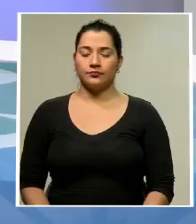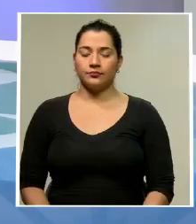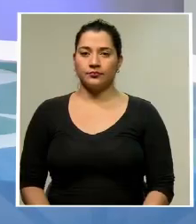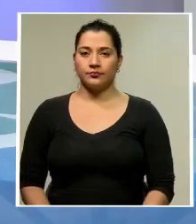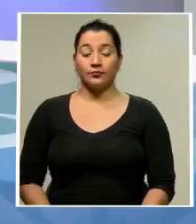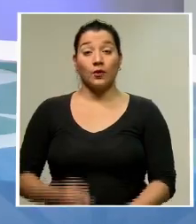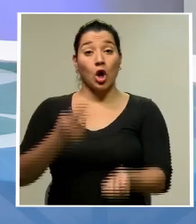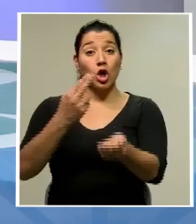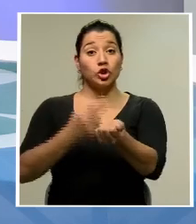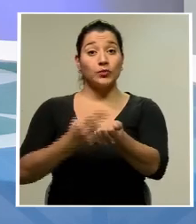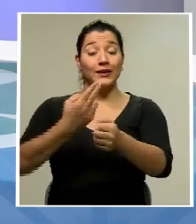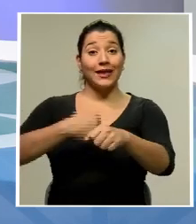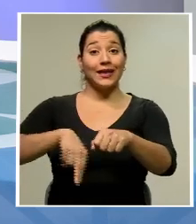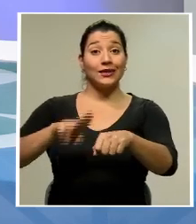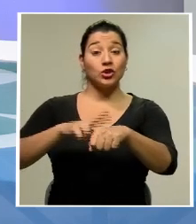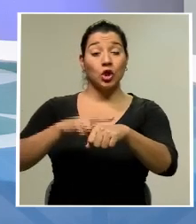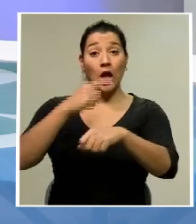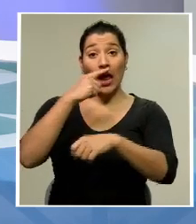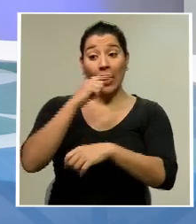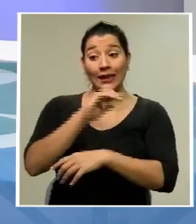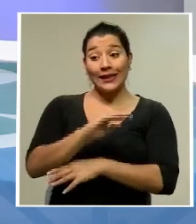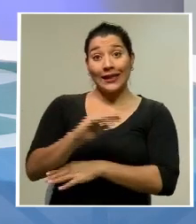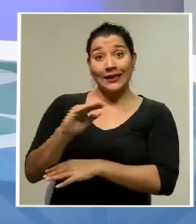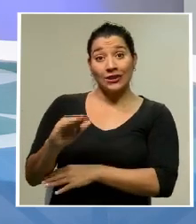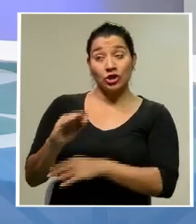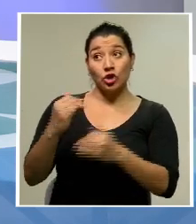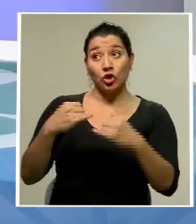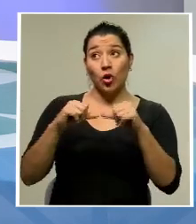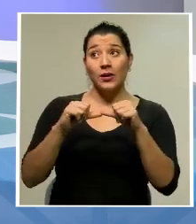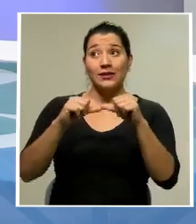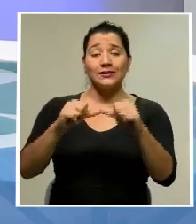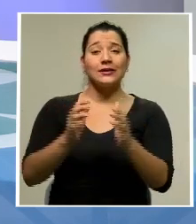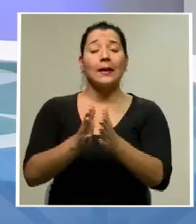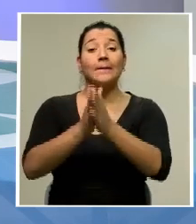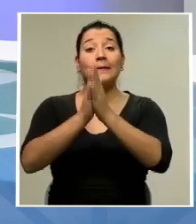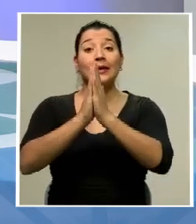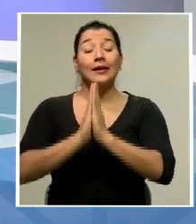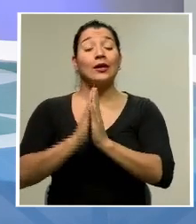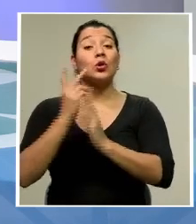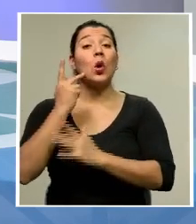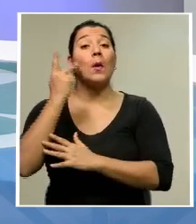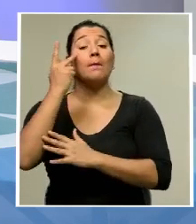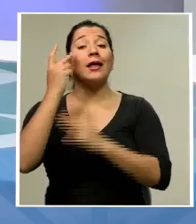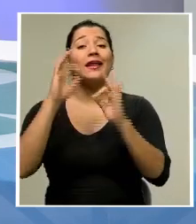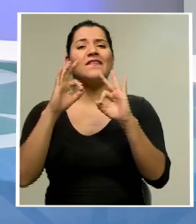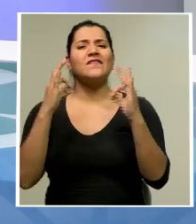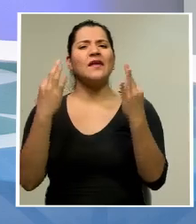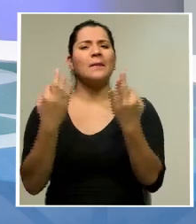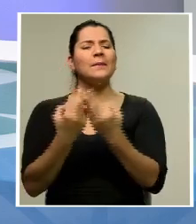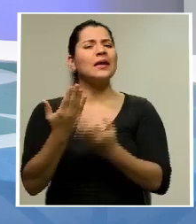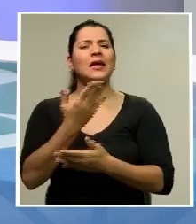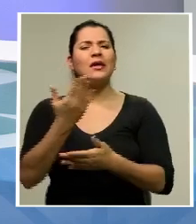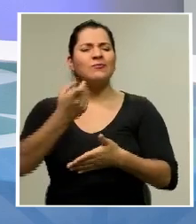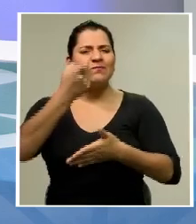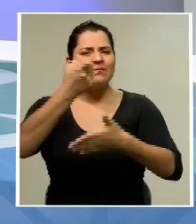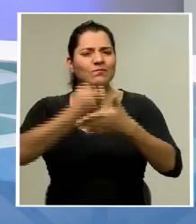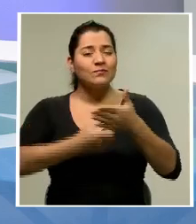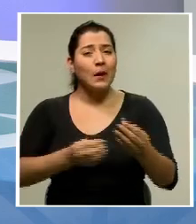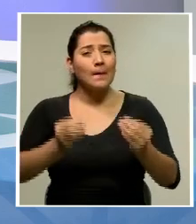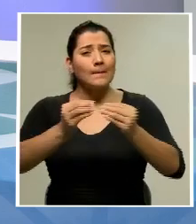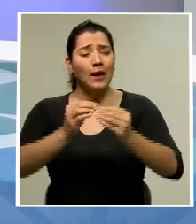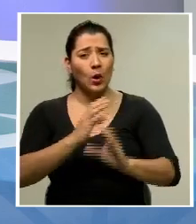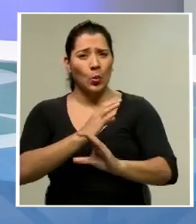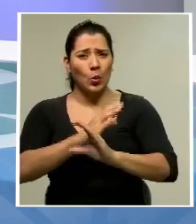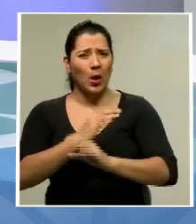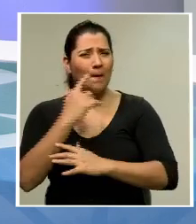El Hospital Nacional de Niños continúa solicitando a los padres de familia que extremen las medidas para evitar